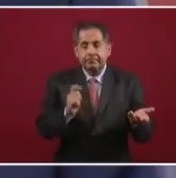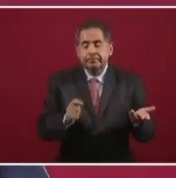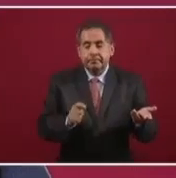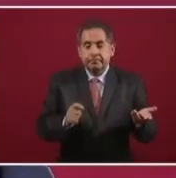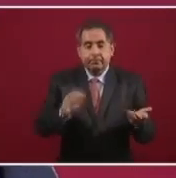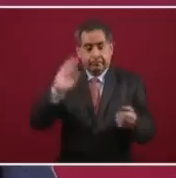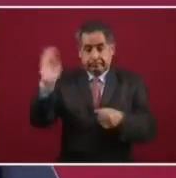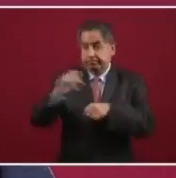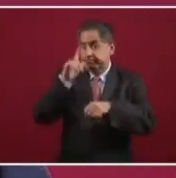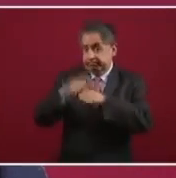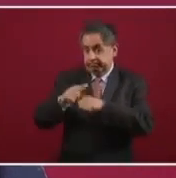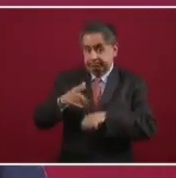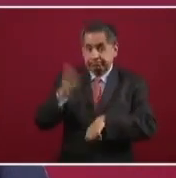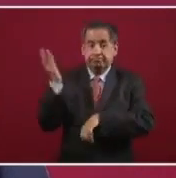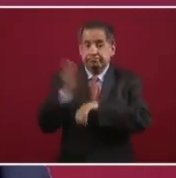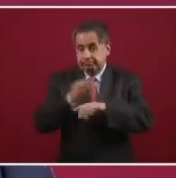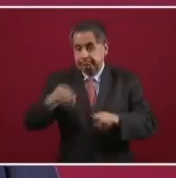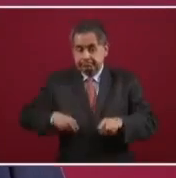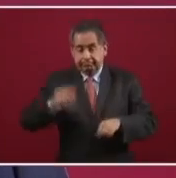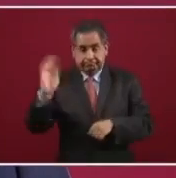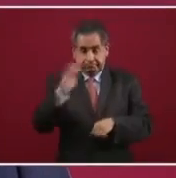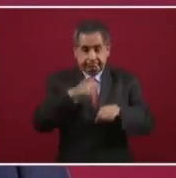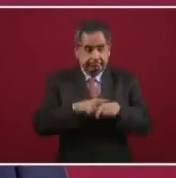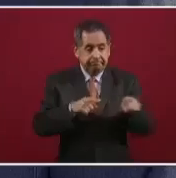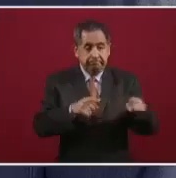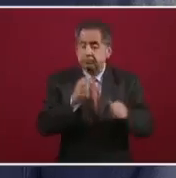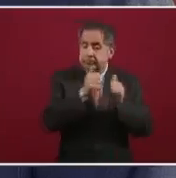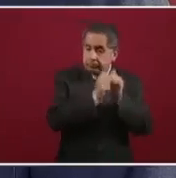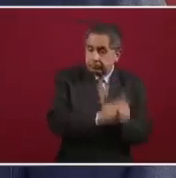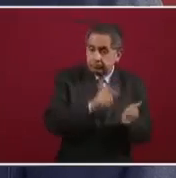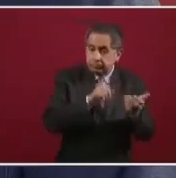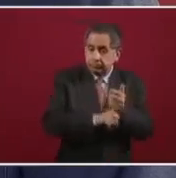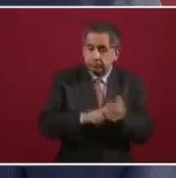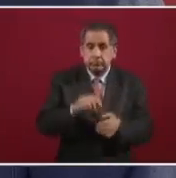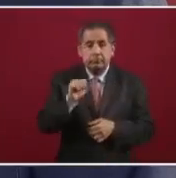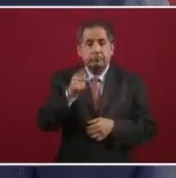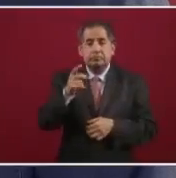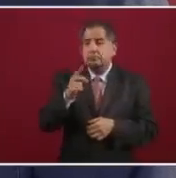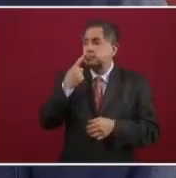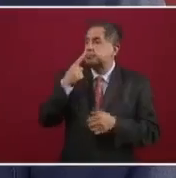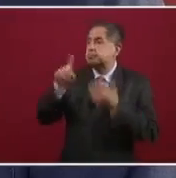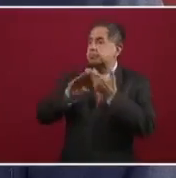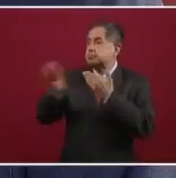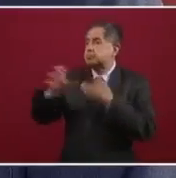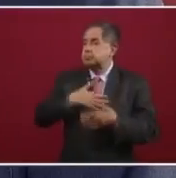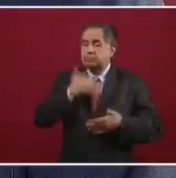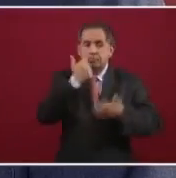del fuero federal que cuentan con amparos